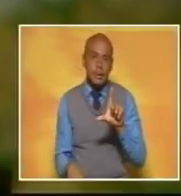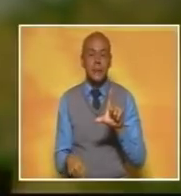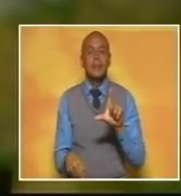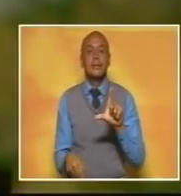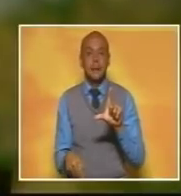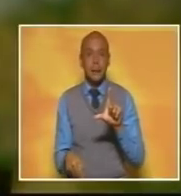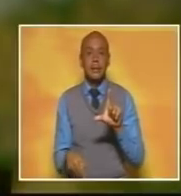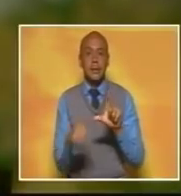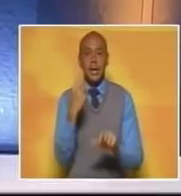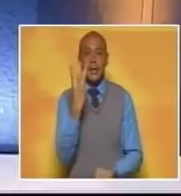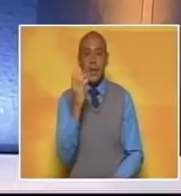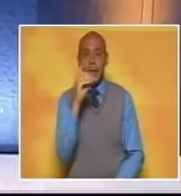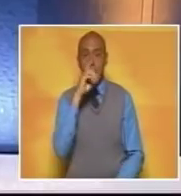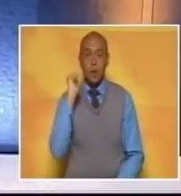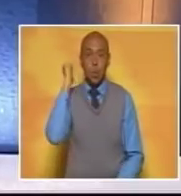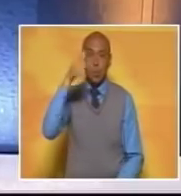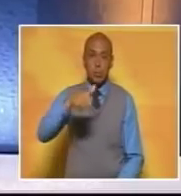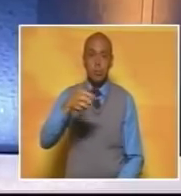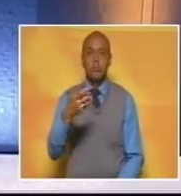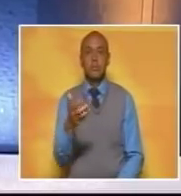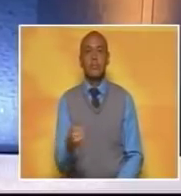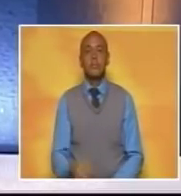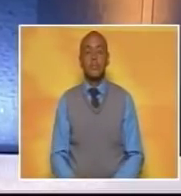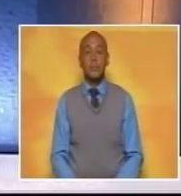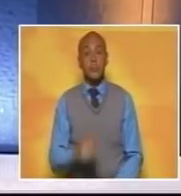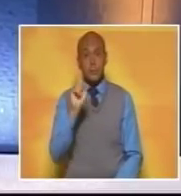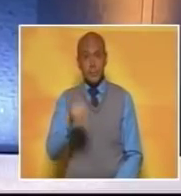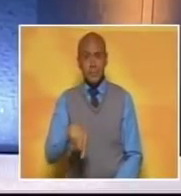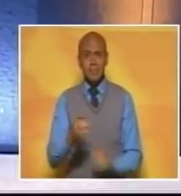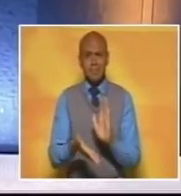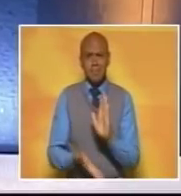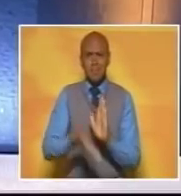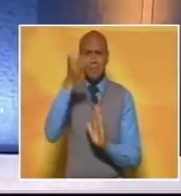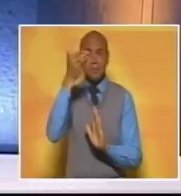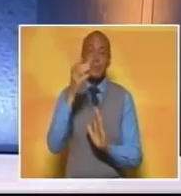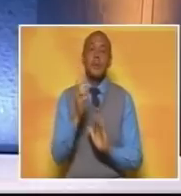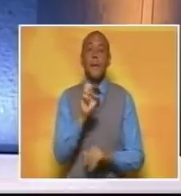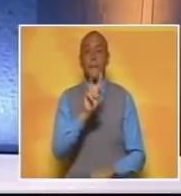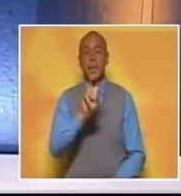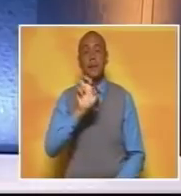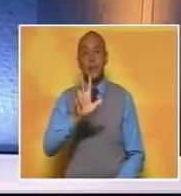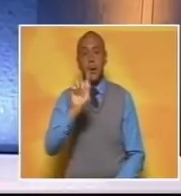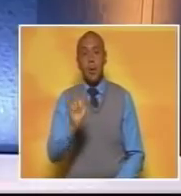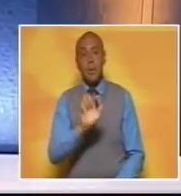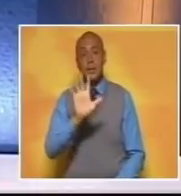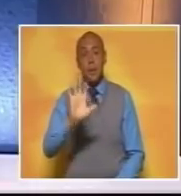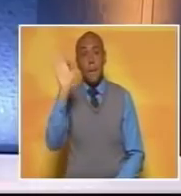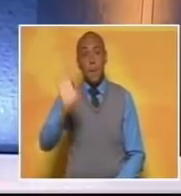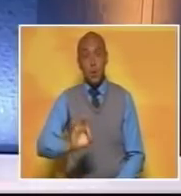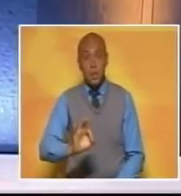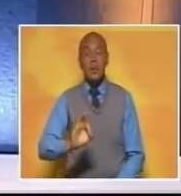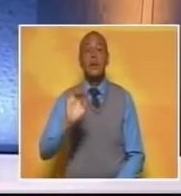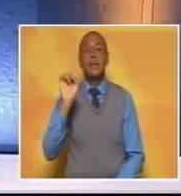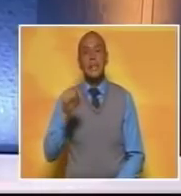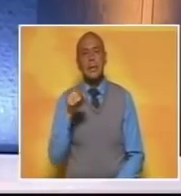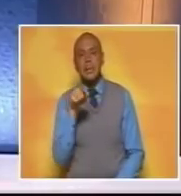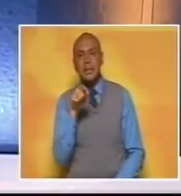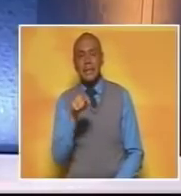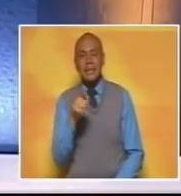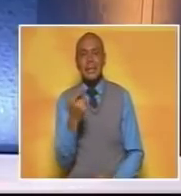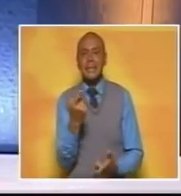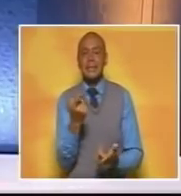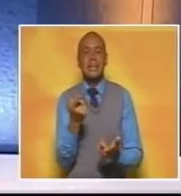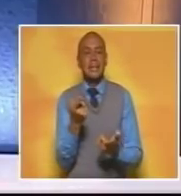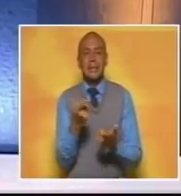3 décadas. La inflación en septiembre cerró en 23.5%, lo que representa una desaceleración